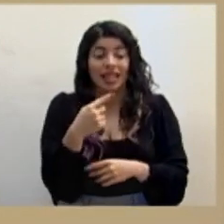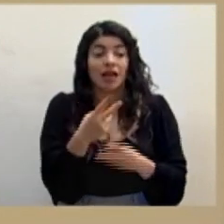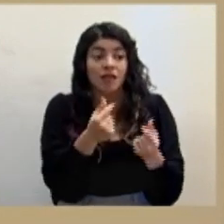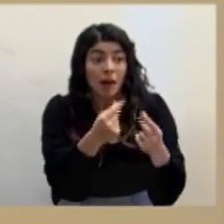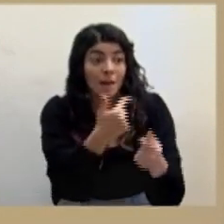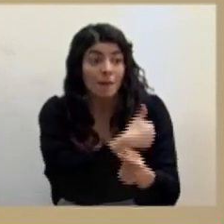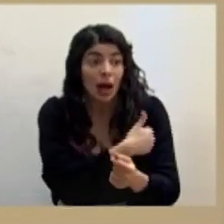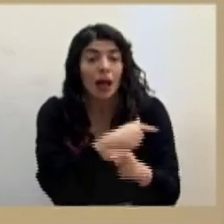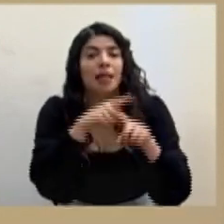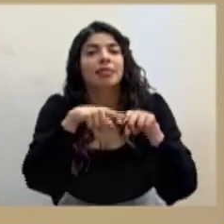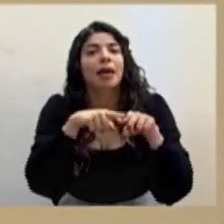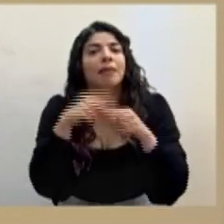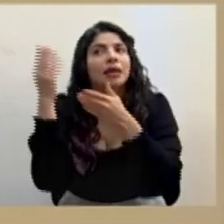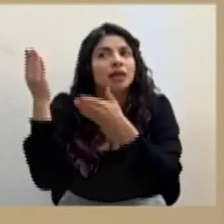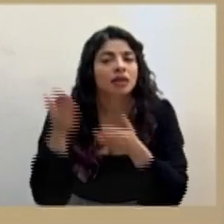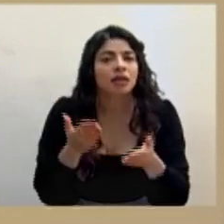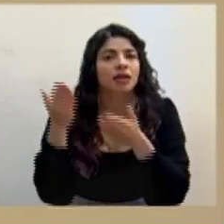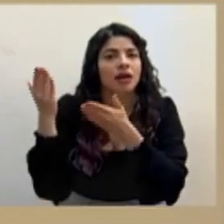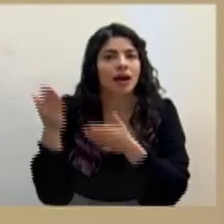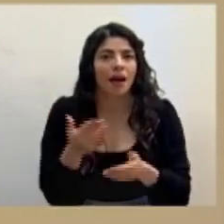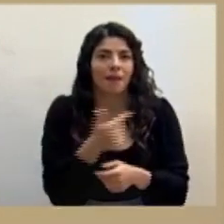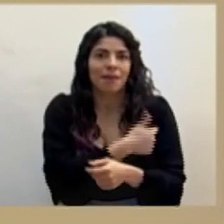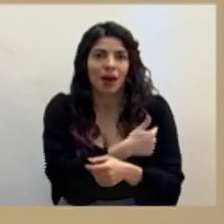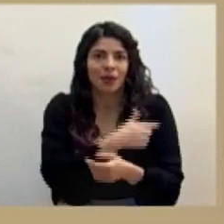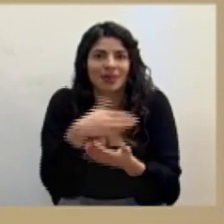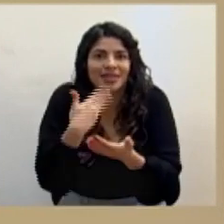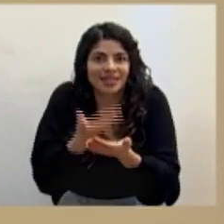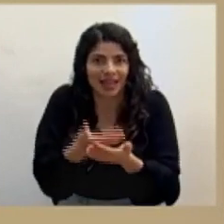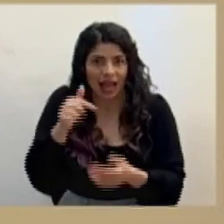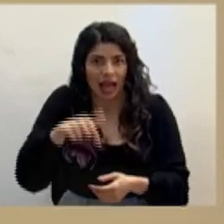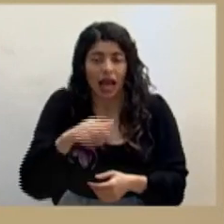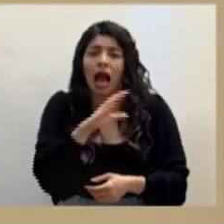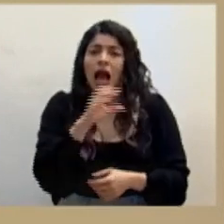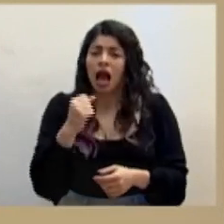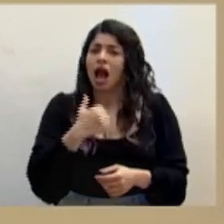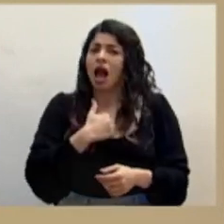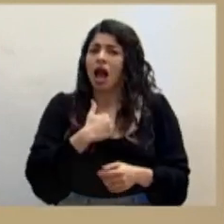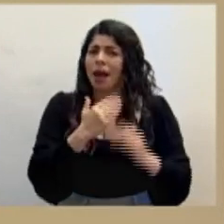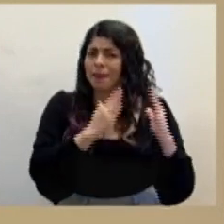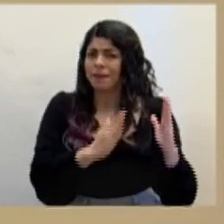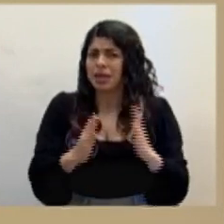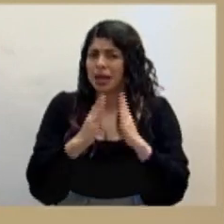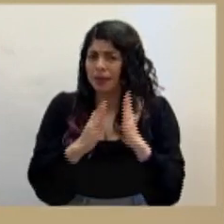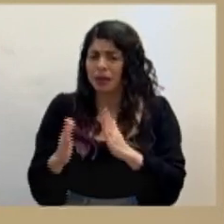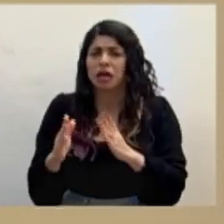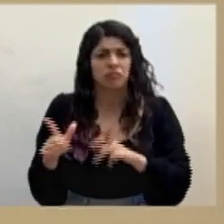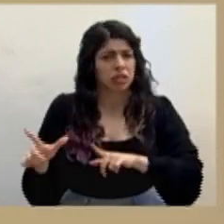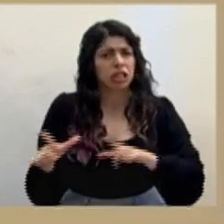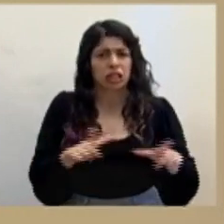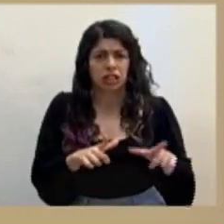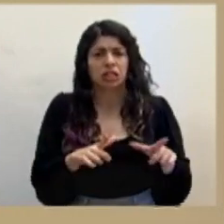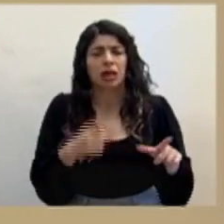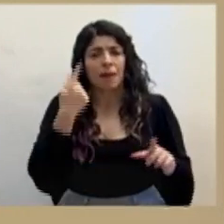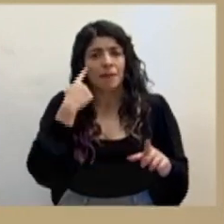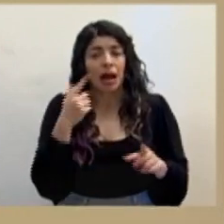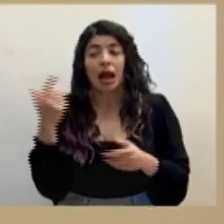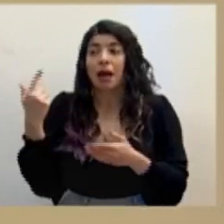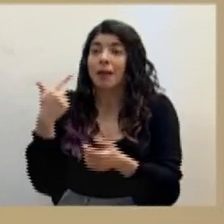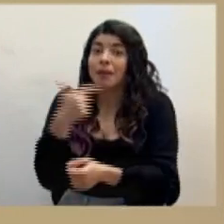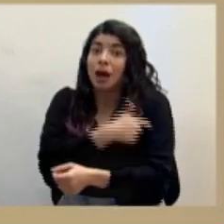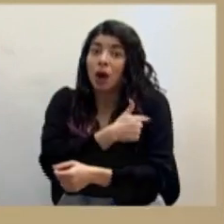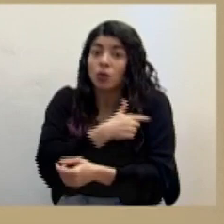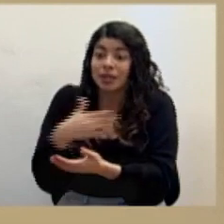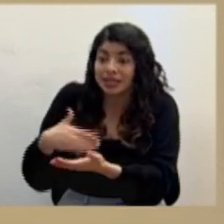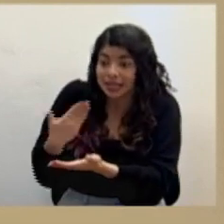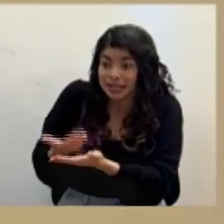de la llegada de las vacunas a nuestro territorio. La Caja está preparada y dispuesta a aplicar las vacunas que van